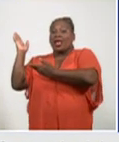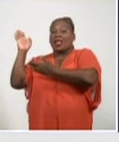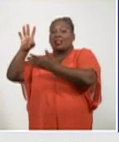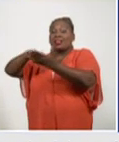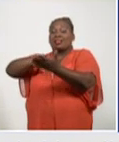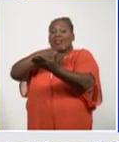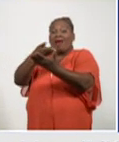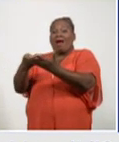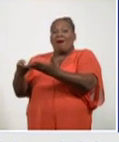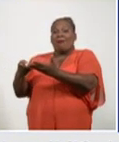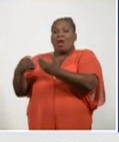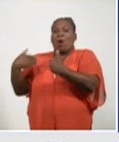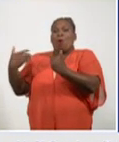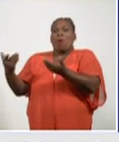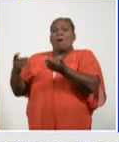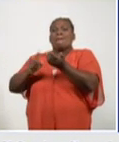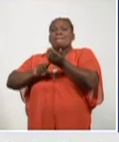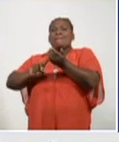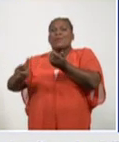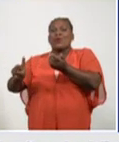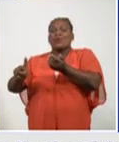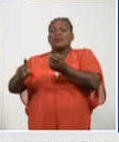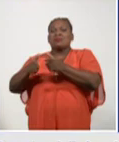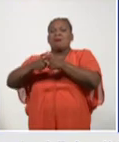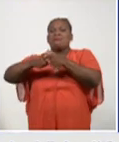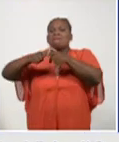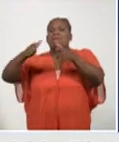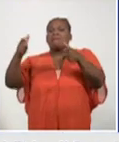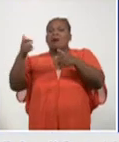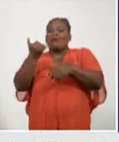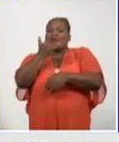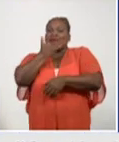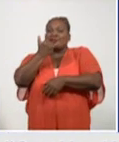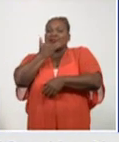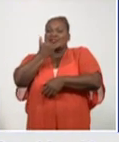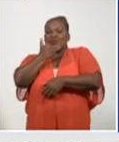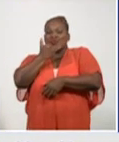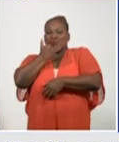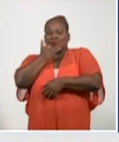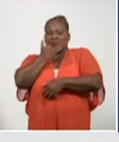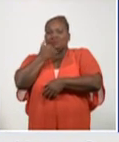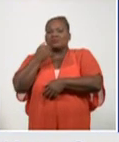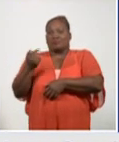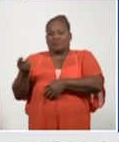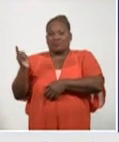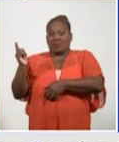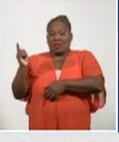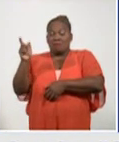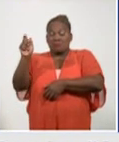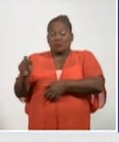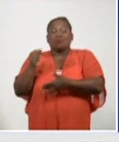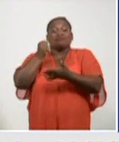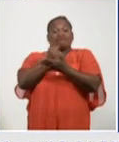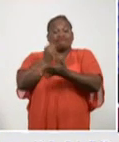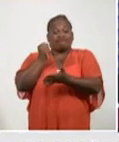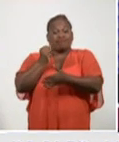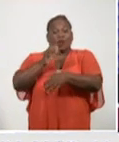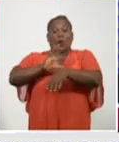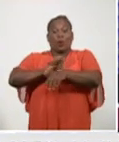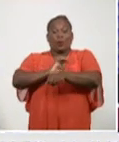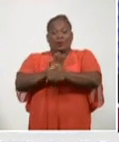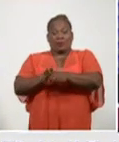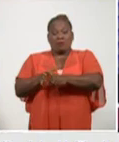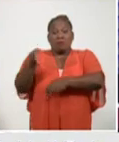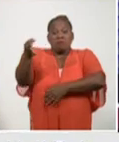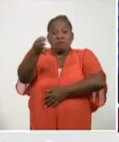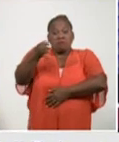las provincias con una mayor tasa de incidencia de casos confirmados. Los